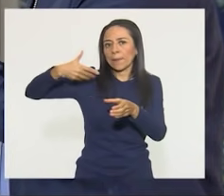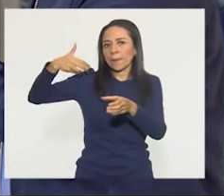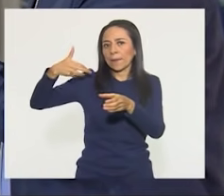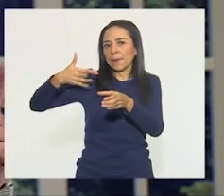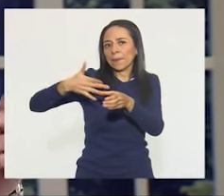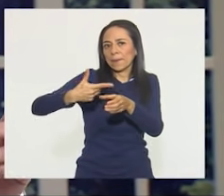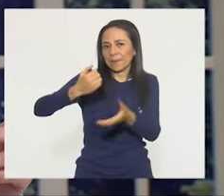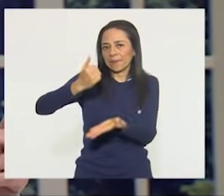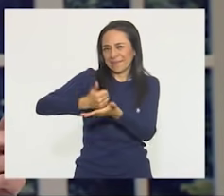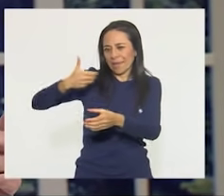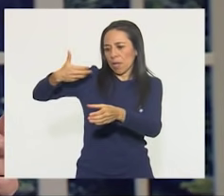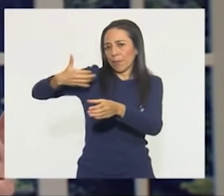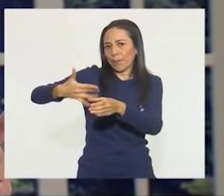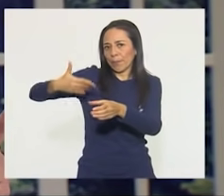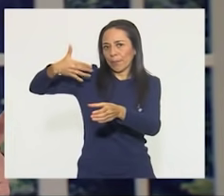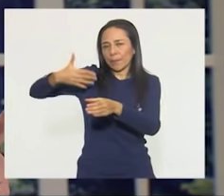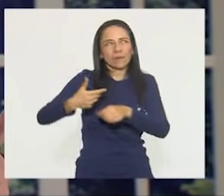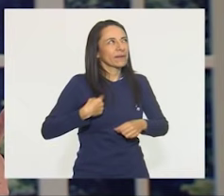Es un tambor.